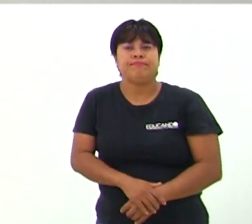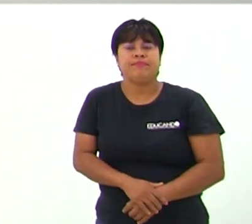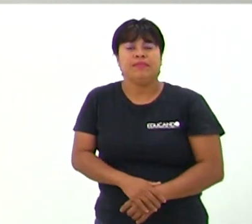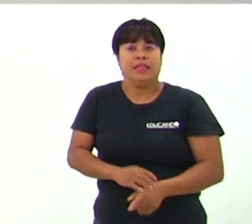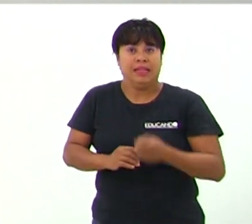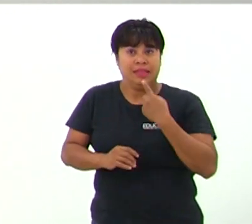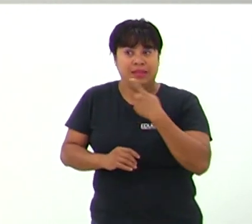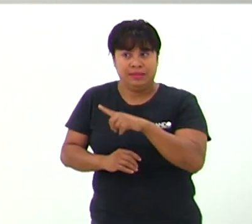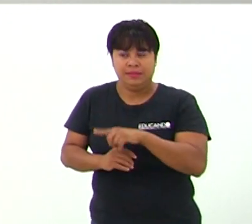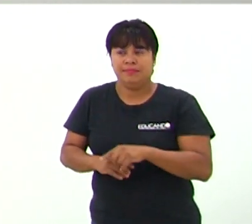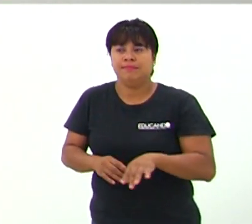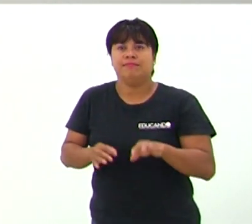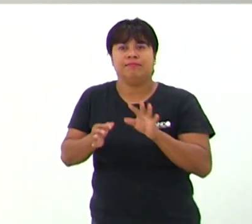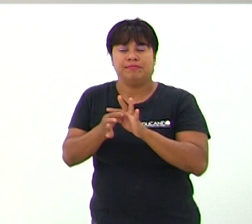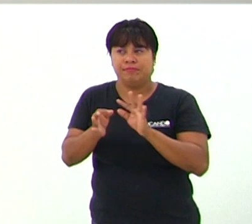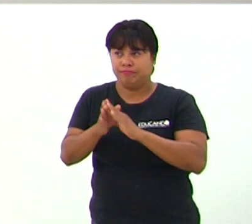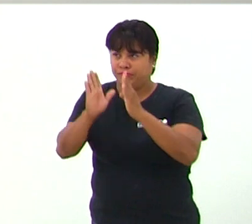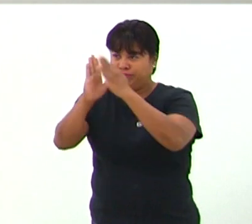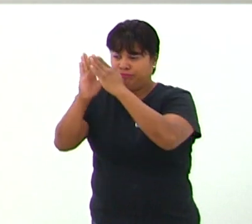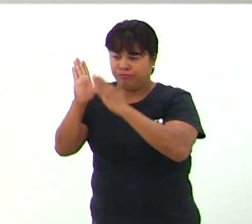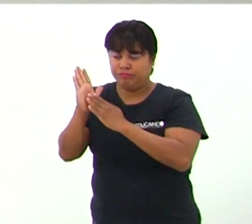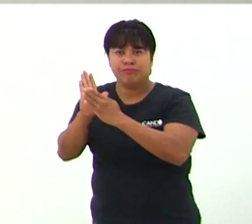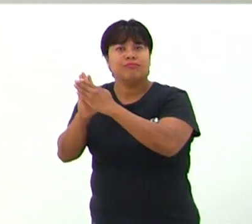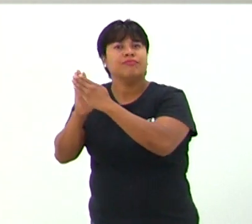Dice, tenemos de este lado,